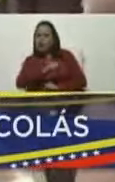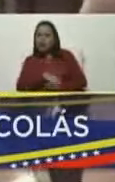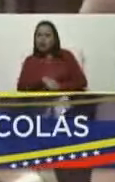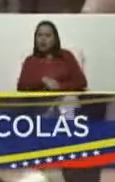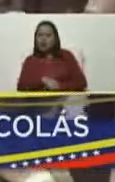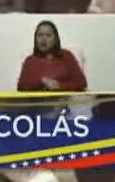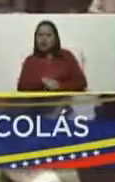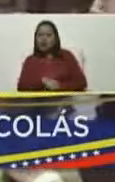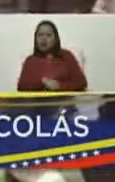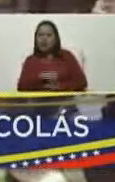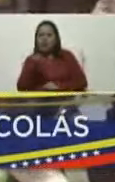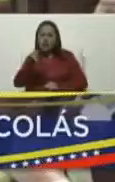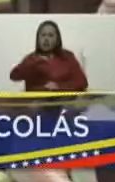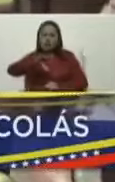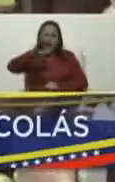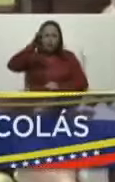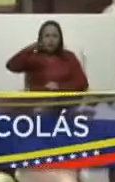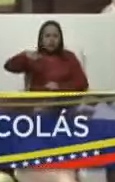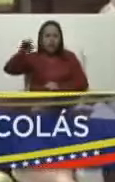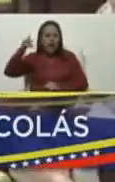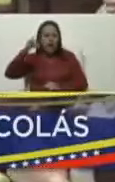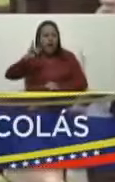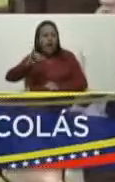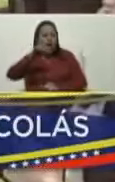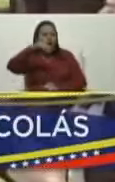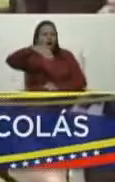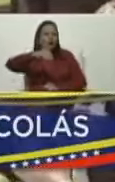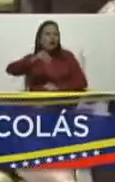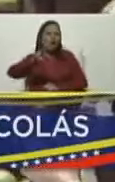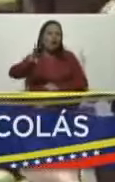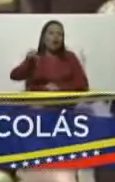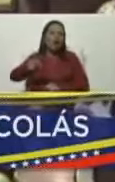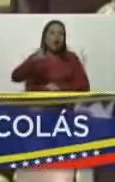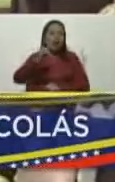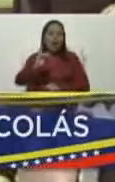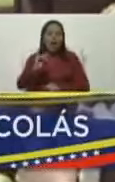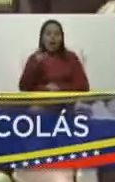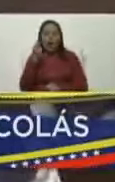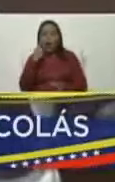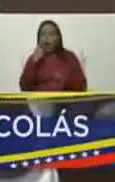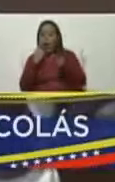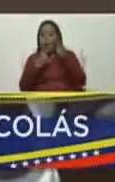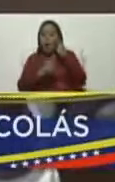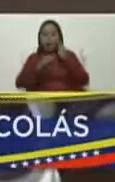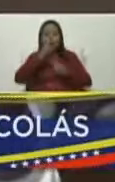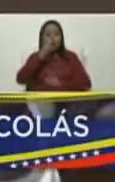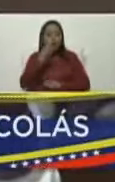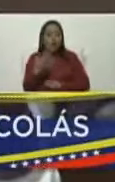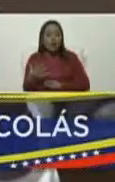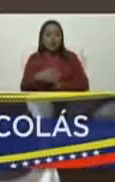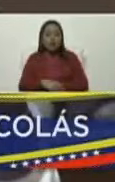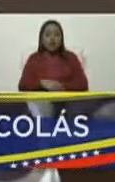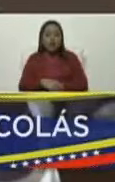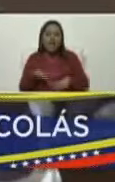cima hay una mora que tiene los ojos tan lindos, lucero